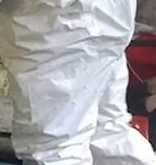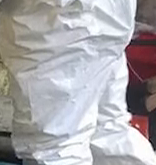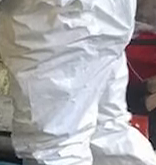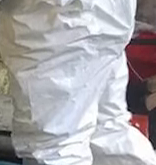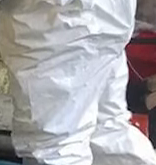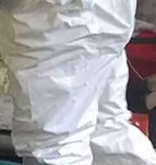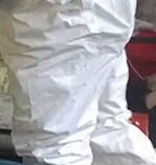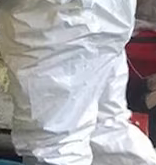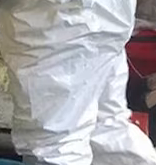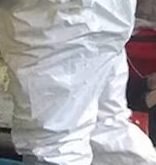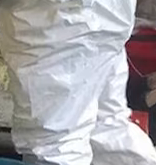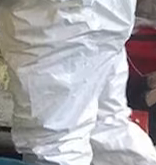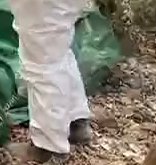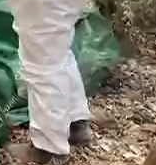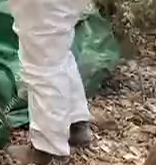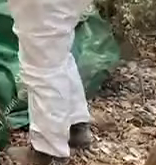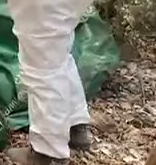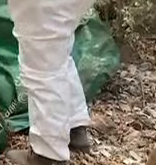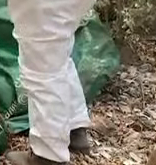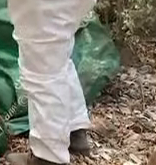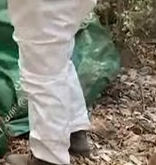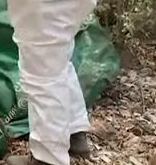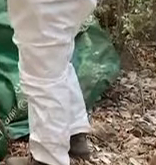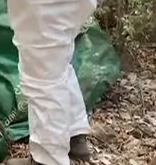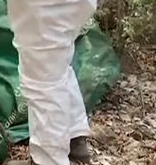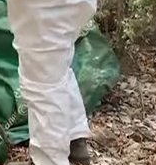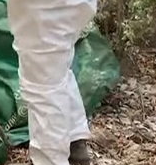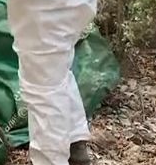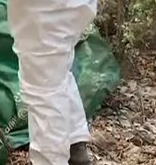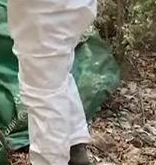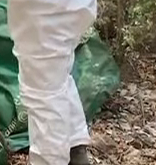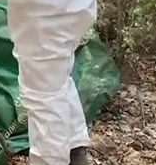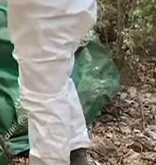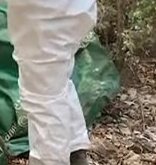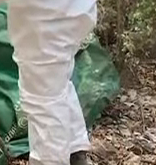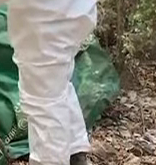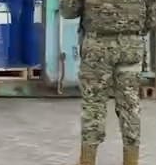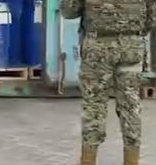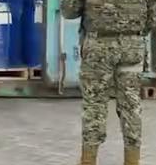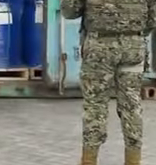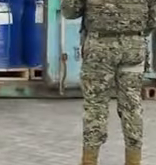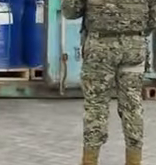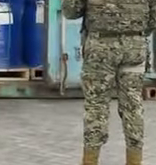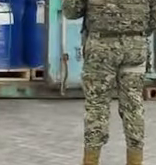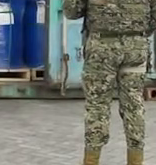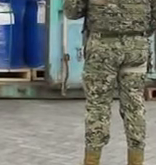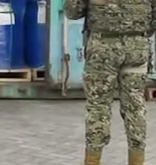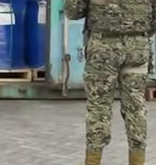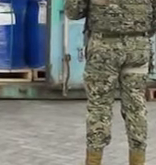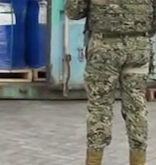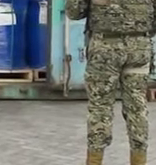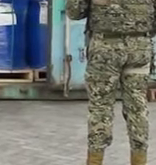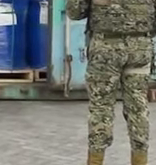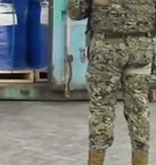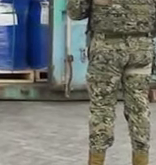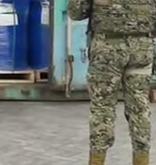la delincuencia organizada. Precursores químicos. En el año pasado se incautaron 852.795